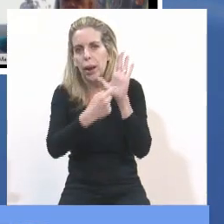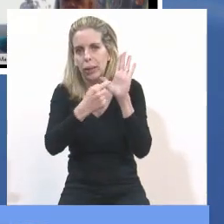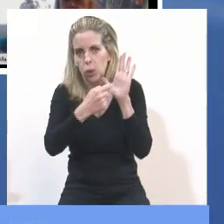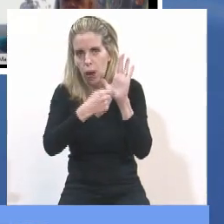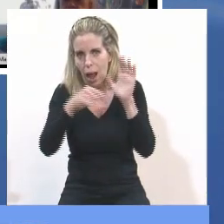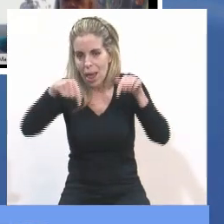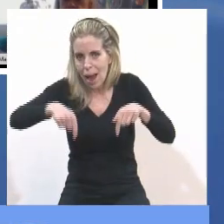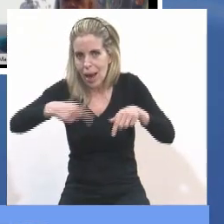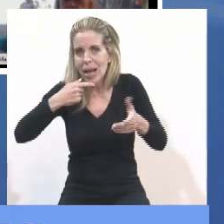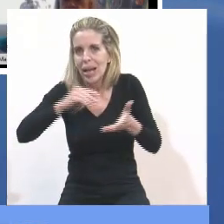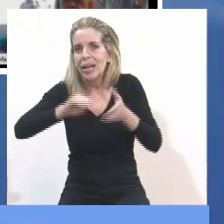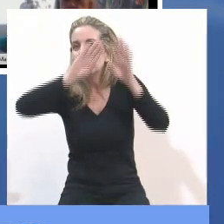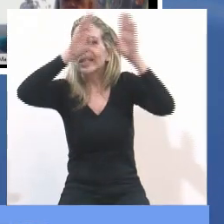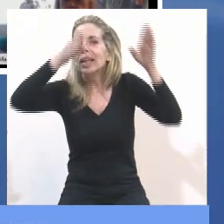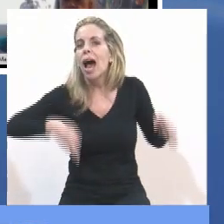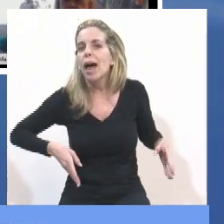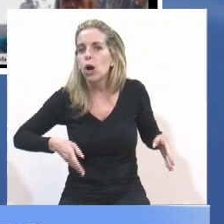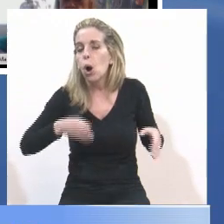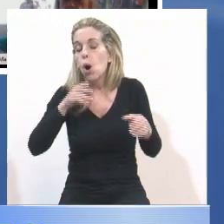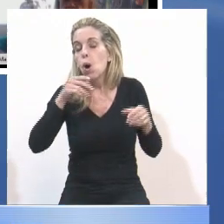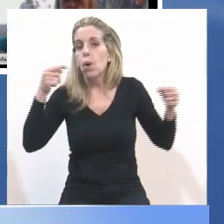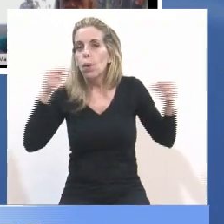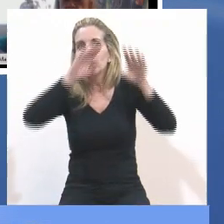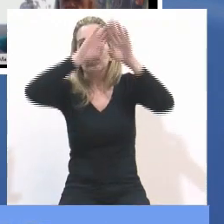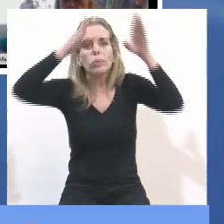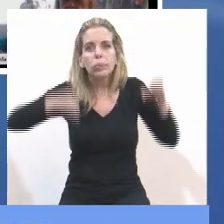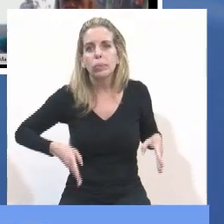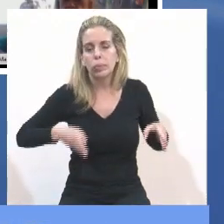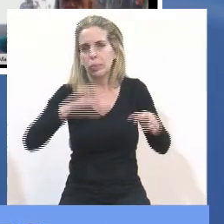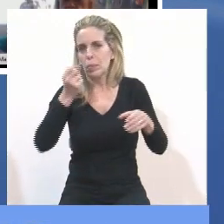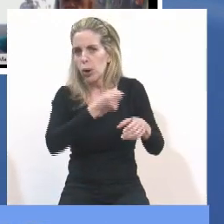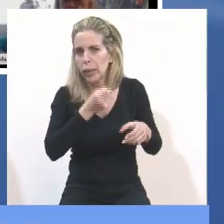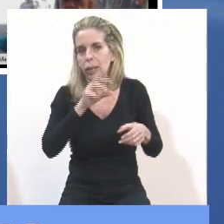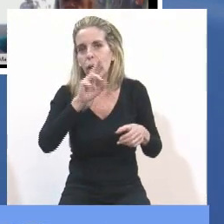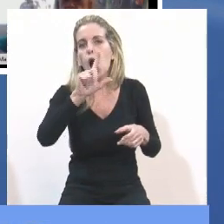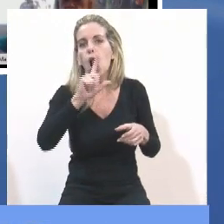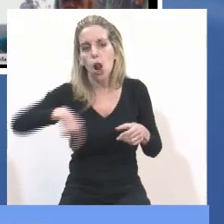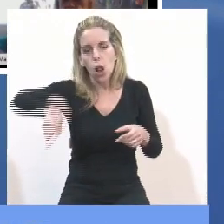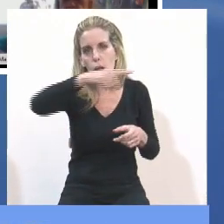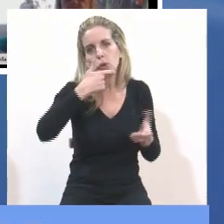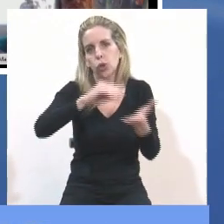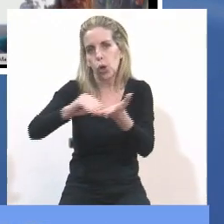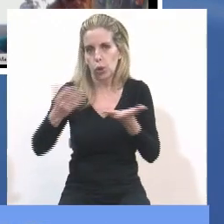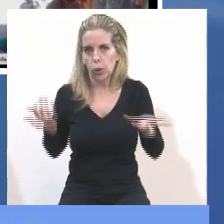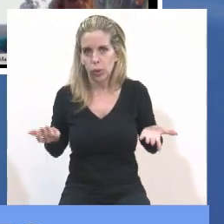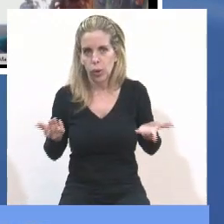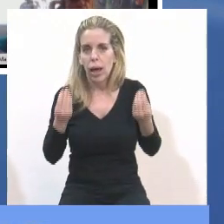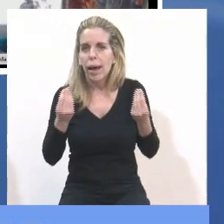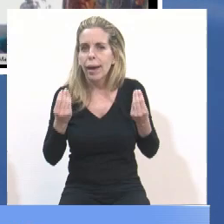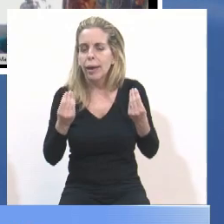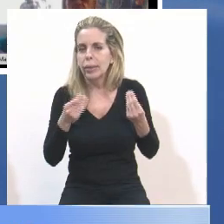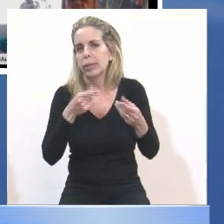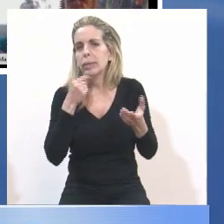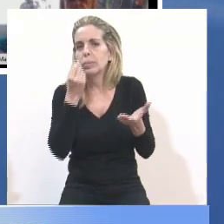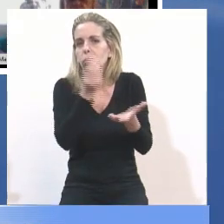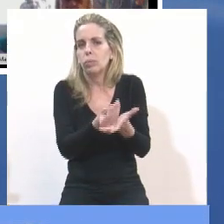al Senado de la Nación, al rol de la institución que nosotros y nosotras formamos parte, la importancia